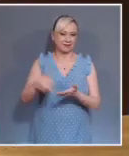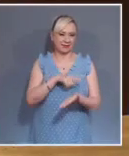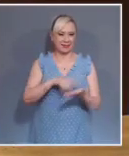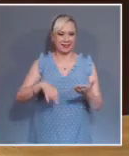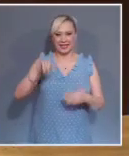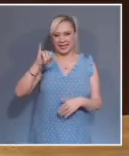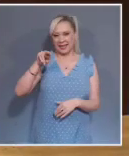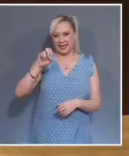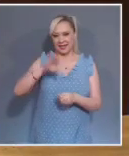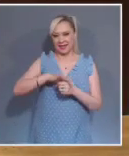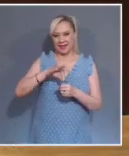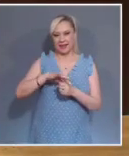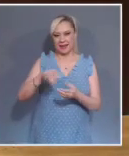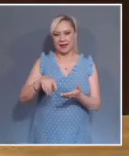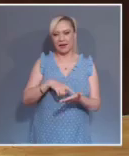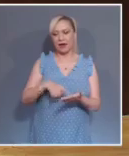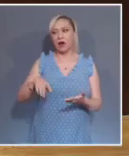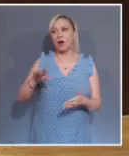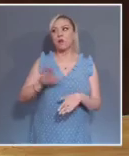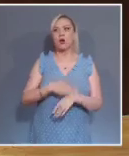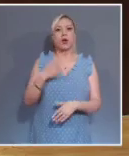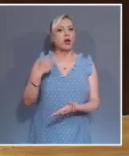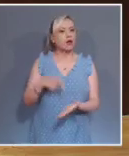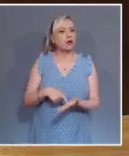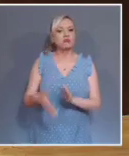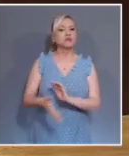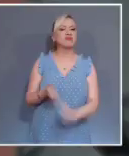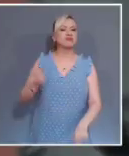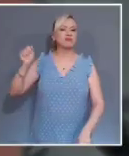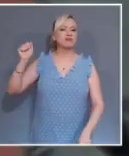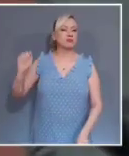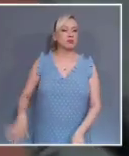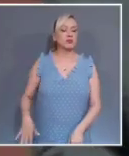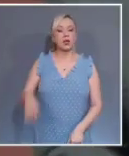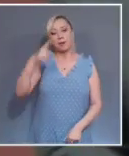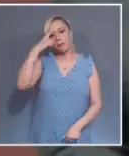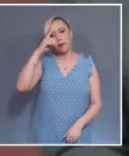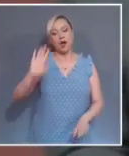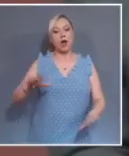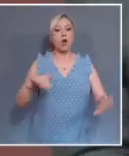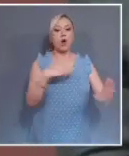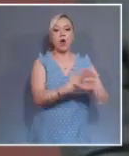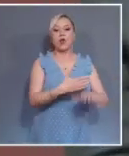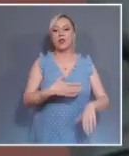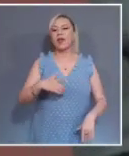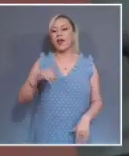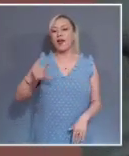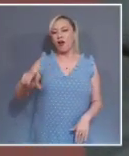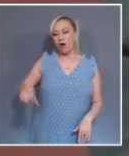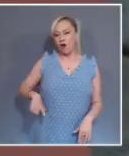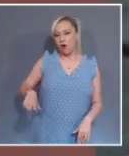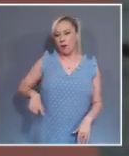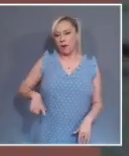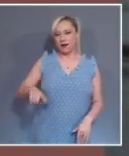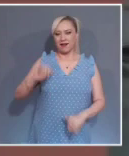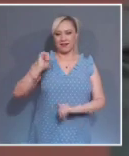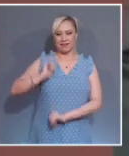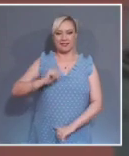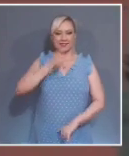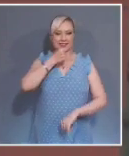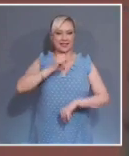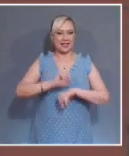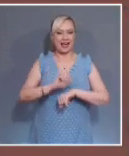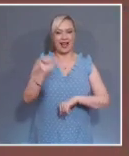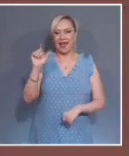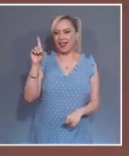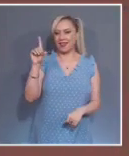desechado la denuncia presentada en contra del secretario de Gobernación, Adán Augusto López, por la comisión de actos anticipados de